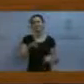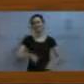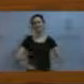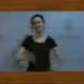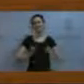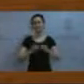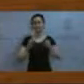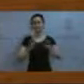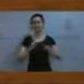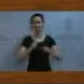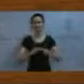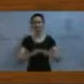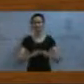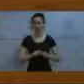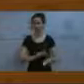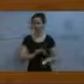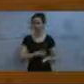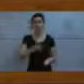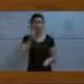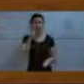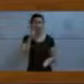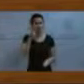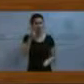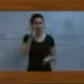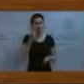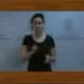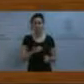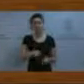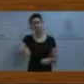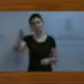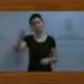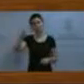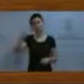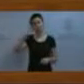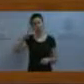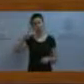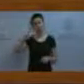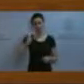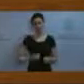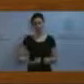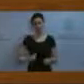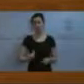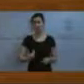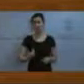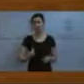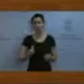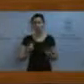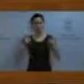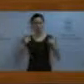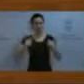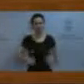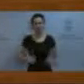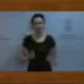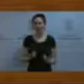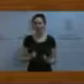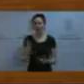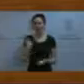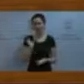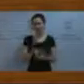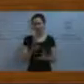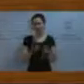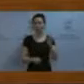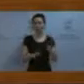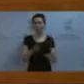parlamentario. En cuanto tuvo conocimiento, poner una denuncia en la Fiscalía. Lo hicieron cuando no les quedaba más remedio, señor consejero. Cuando ya el tema ya no